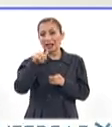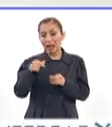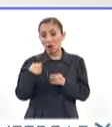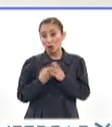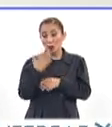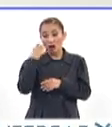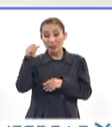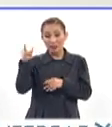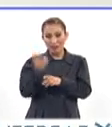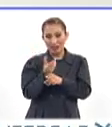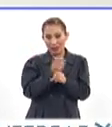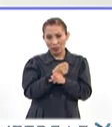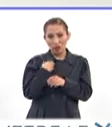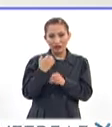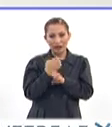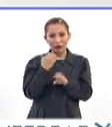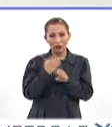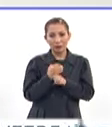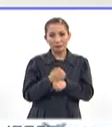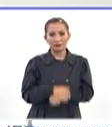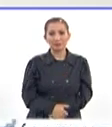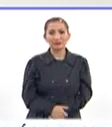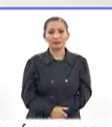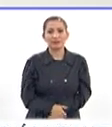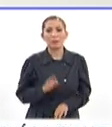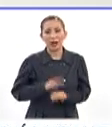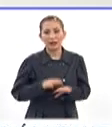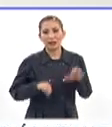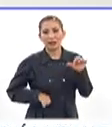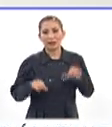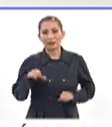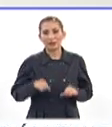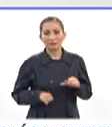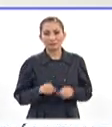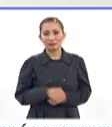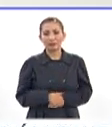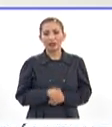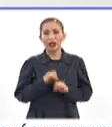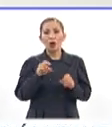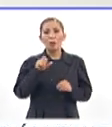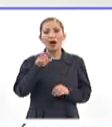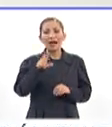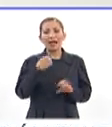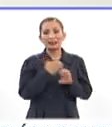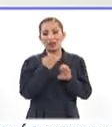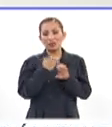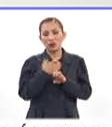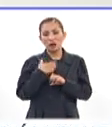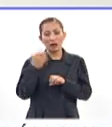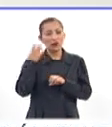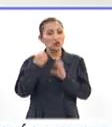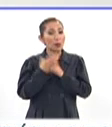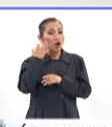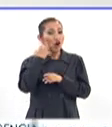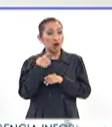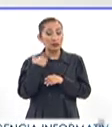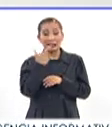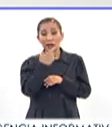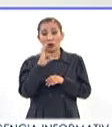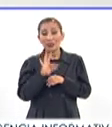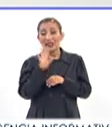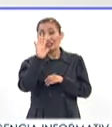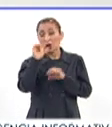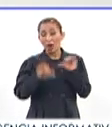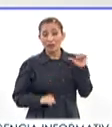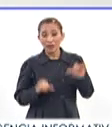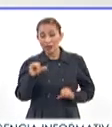que Nuevo León es el estado invitado, Ana Cris. Por supuesto, más actividades. Así es, Omar, el estado invitado Nuevo León lleva más de